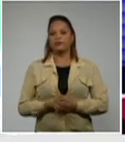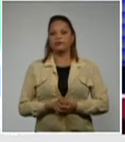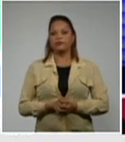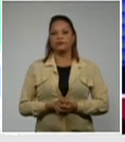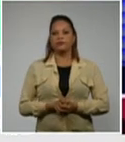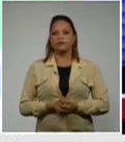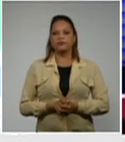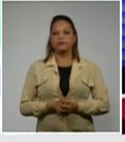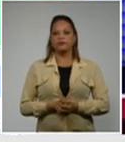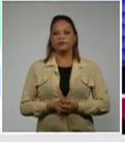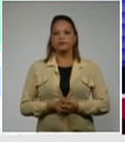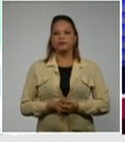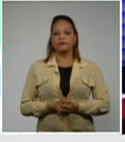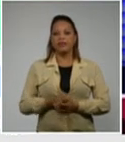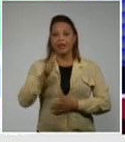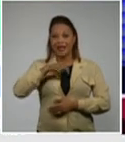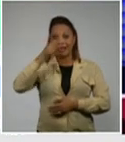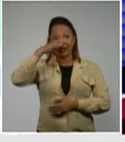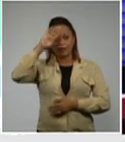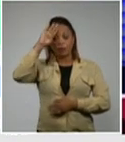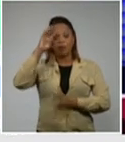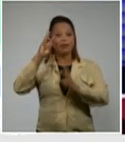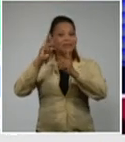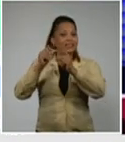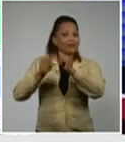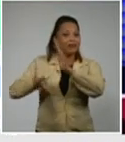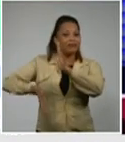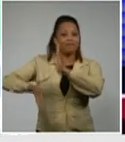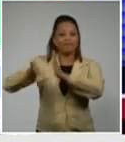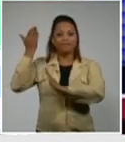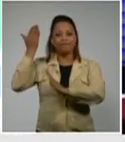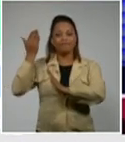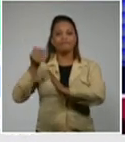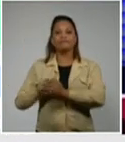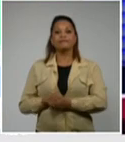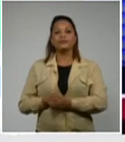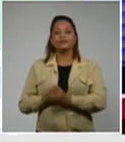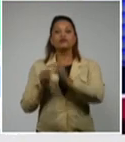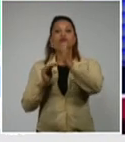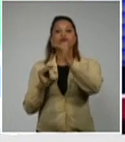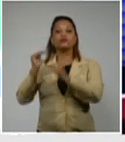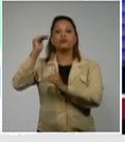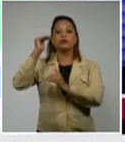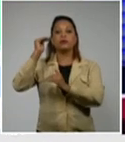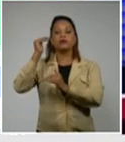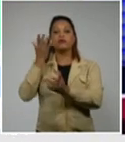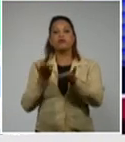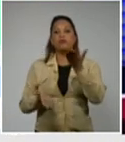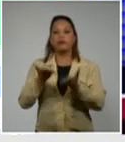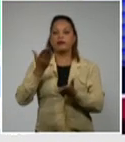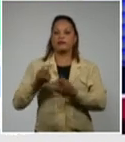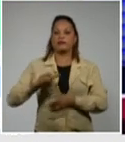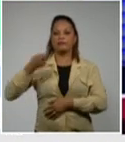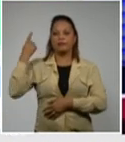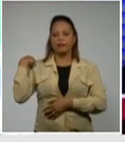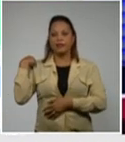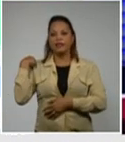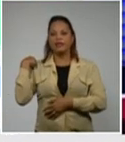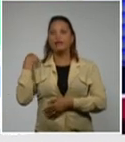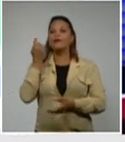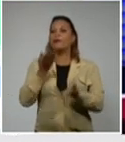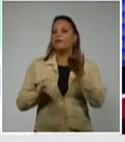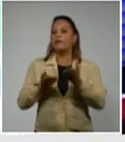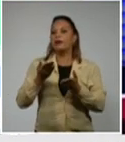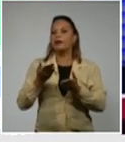Autóctonos, cifra elevada, como yo dije, superior a la del día de ayer y a la del día de antier,